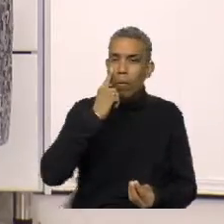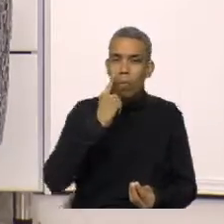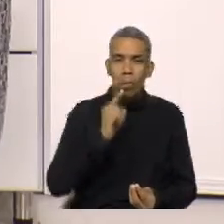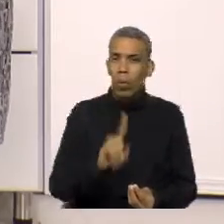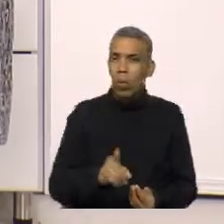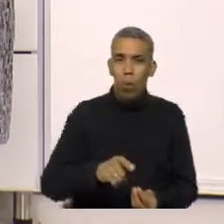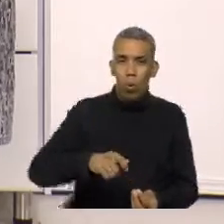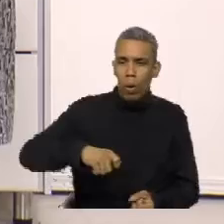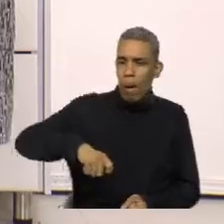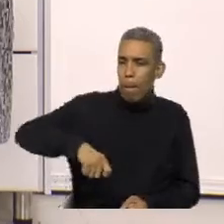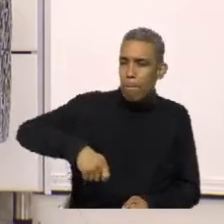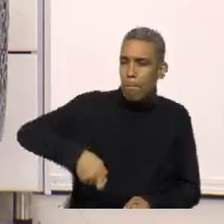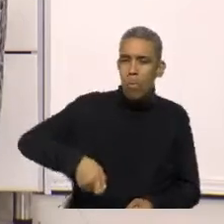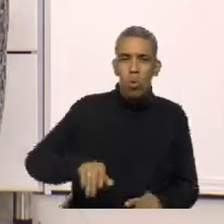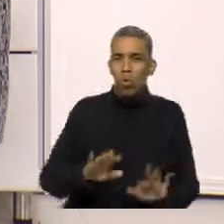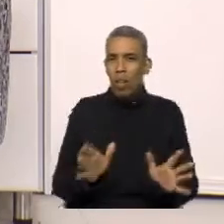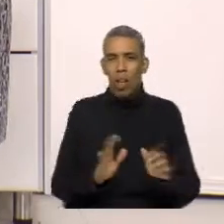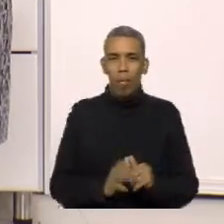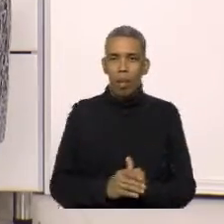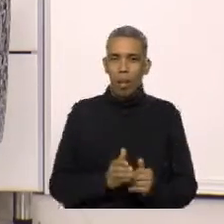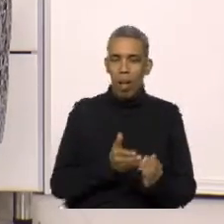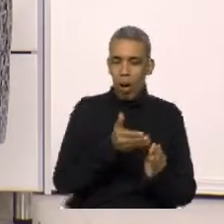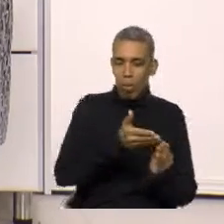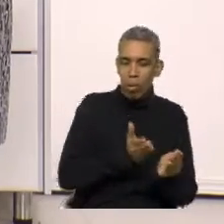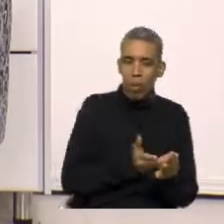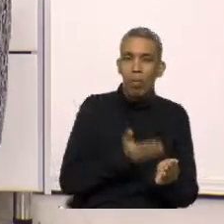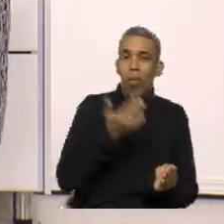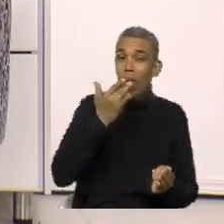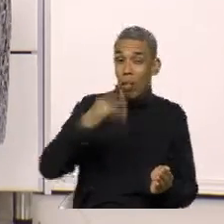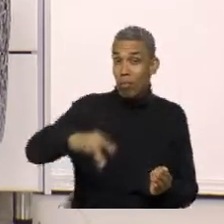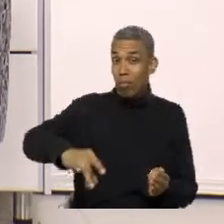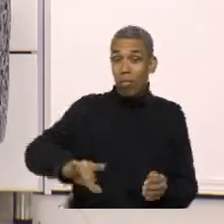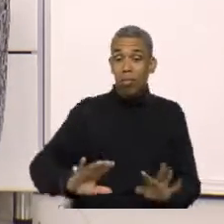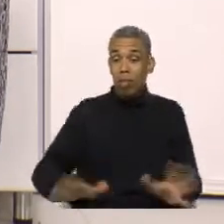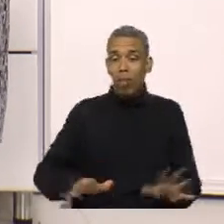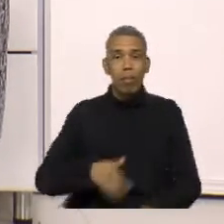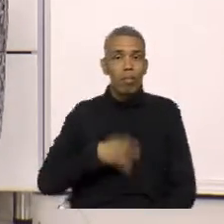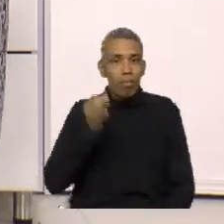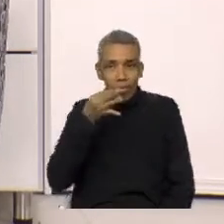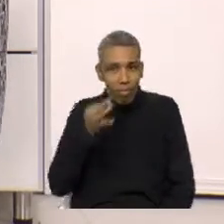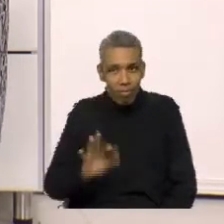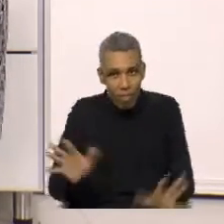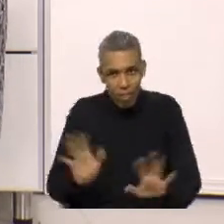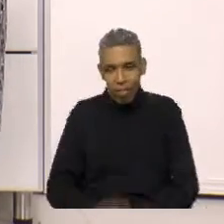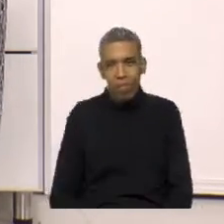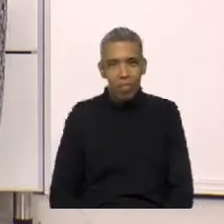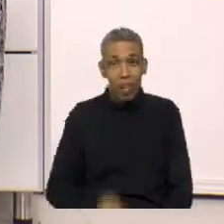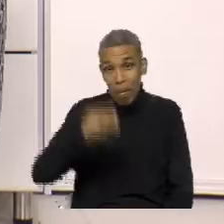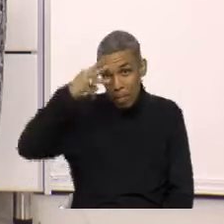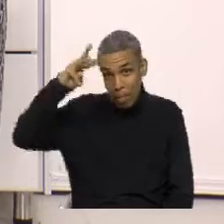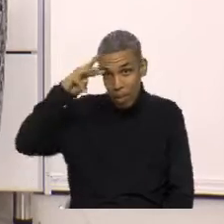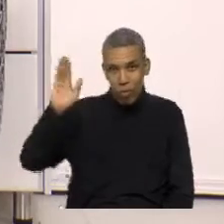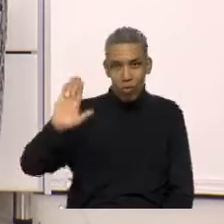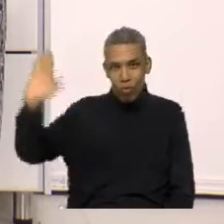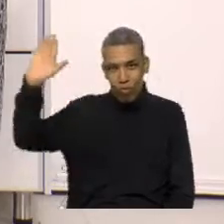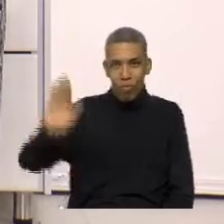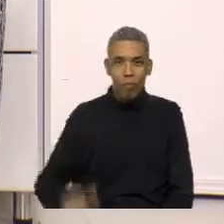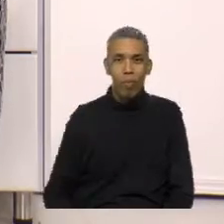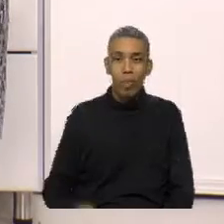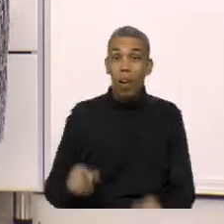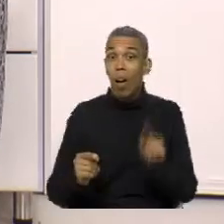limón, solo el puré de aguacate con sal, y es muy delicioso. La calidad del aguacate allá es